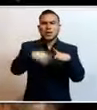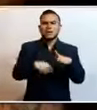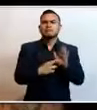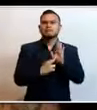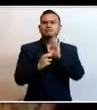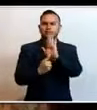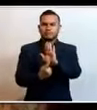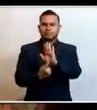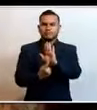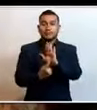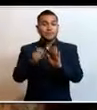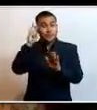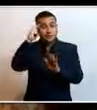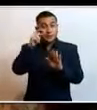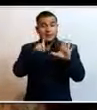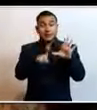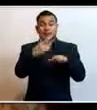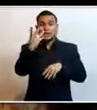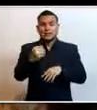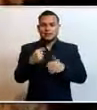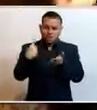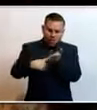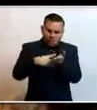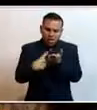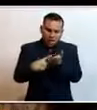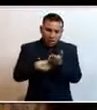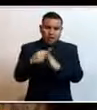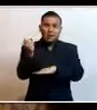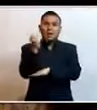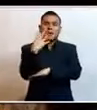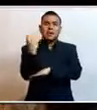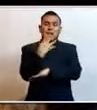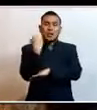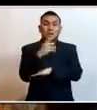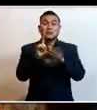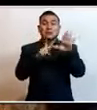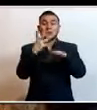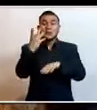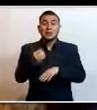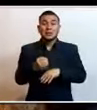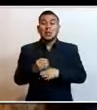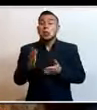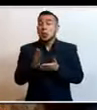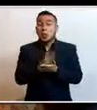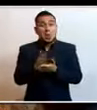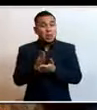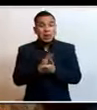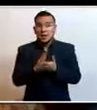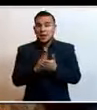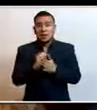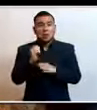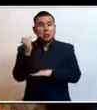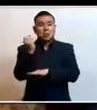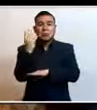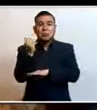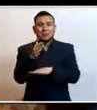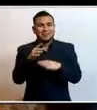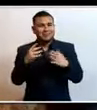pasa? Pasamos 6 días discutiendo una emergencia para que al 6º día dijeran, no hay